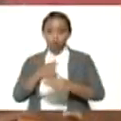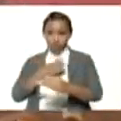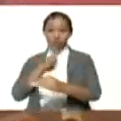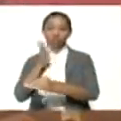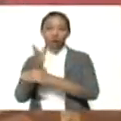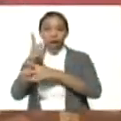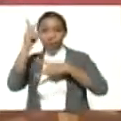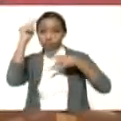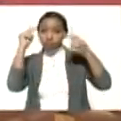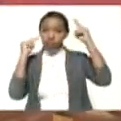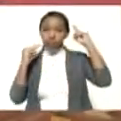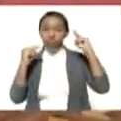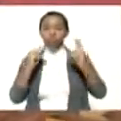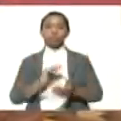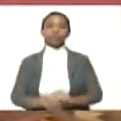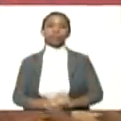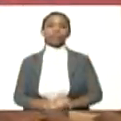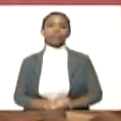una barbería.